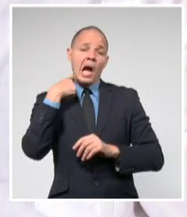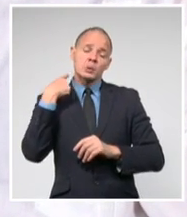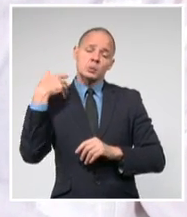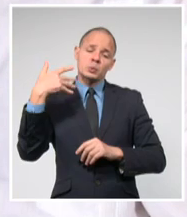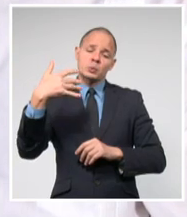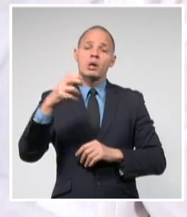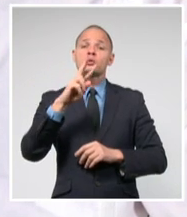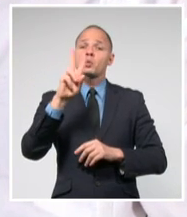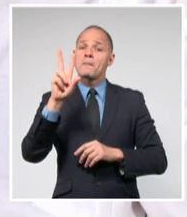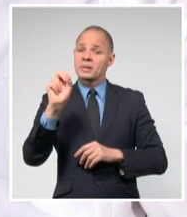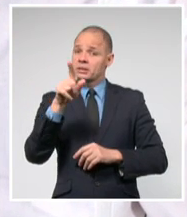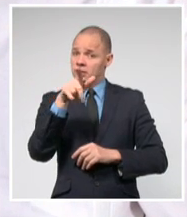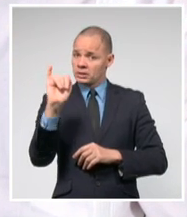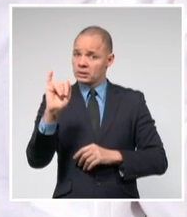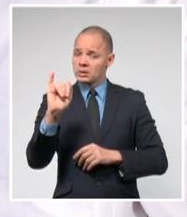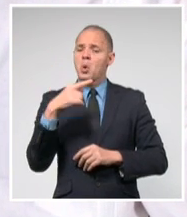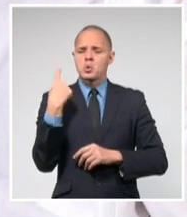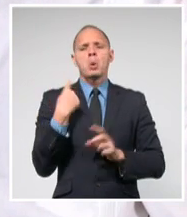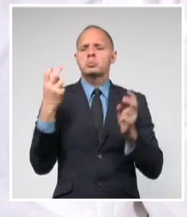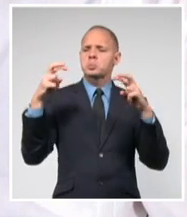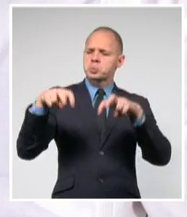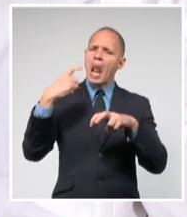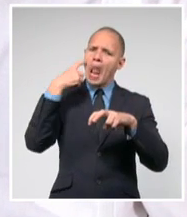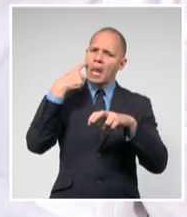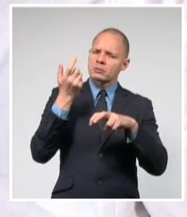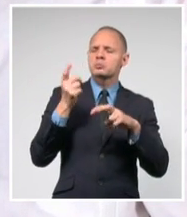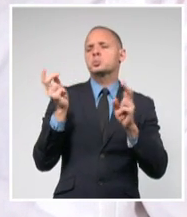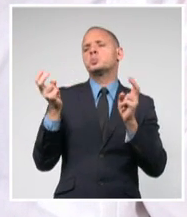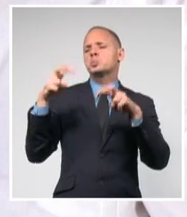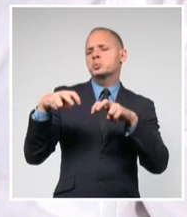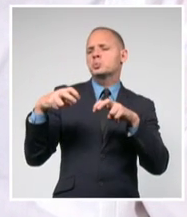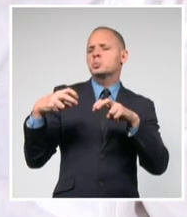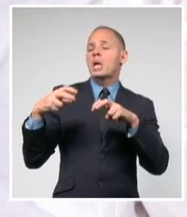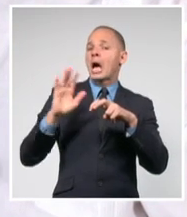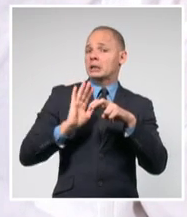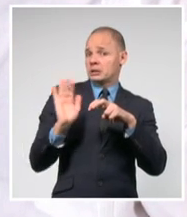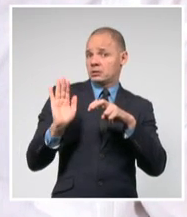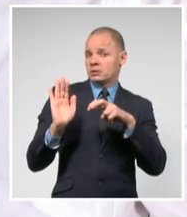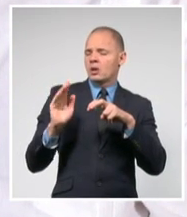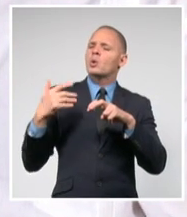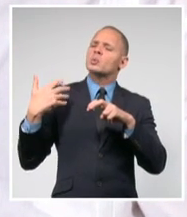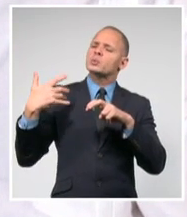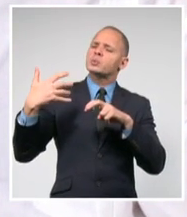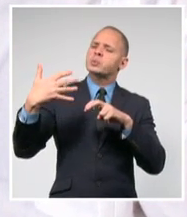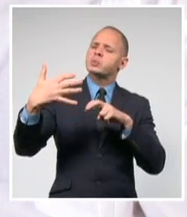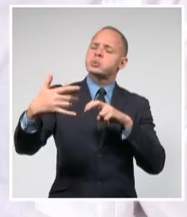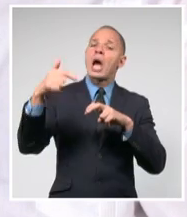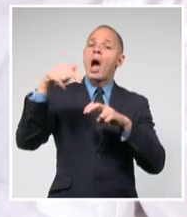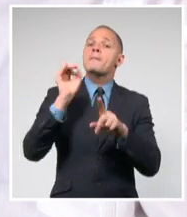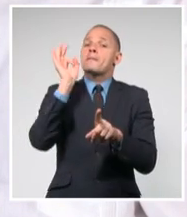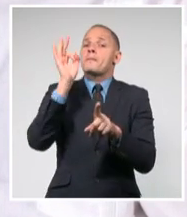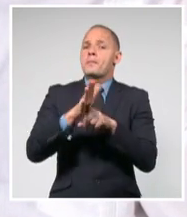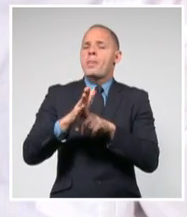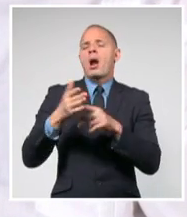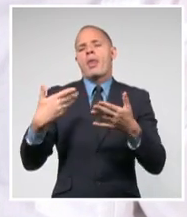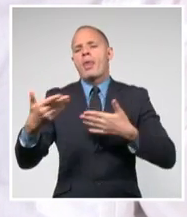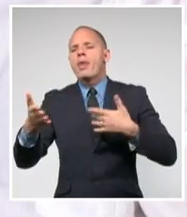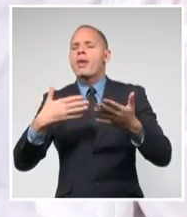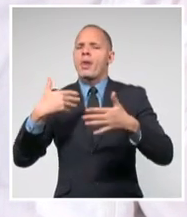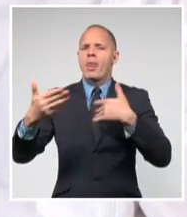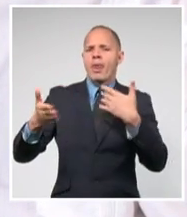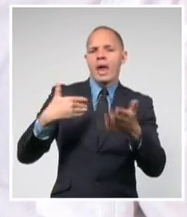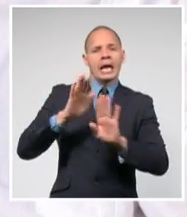a conversar y ahí logramos un mandato que ha permitido o que permitió comenzar la negociación de este acuerdo que